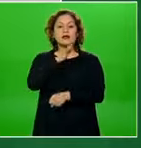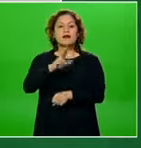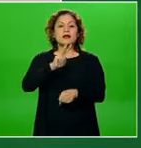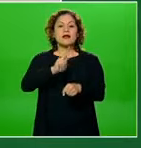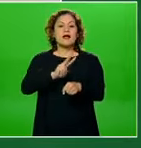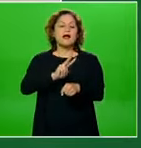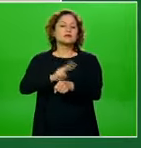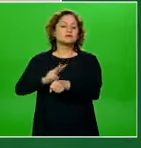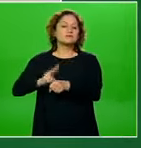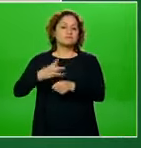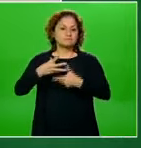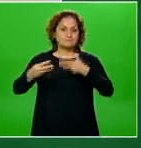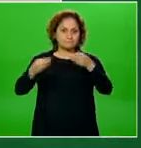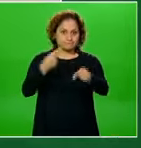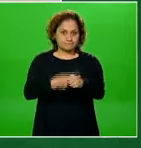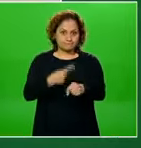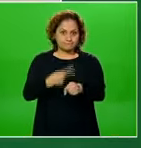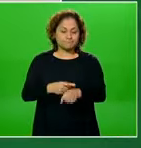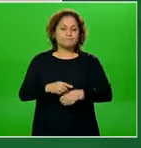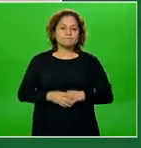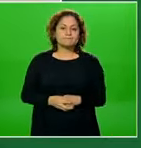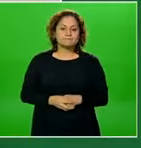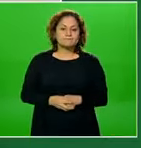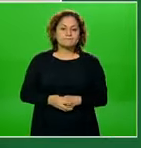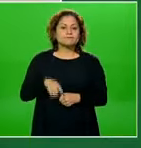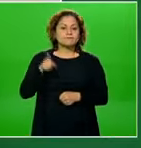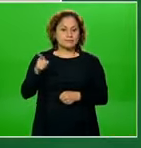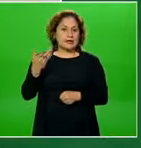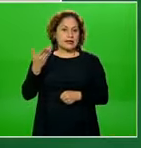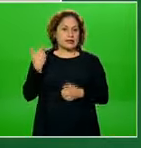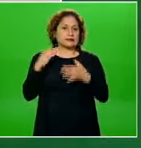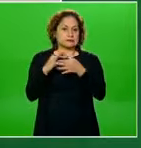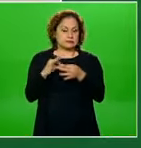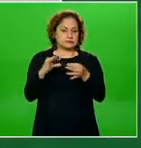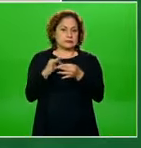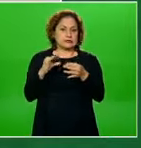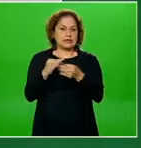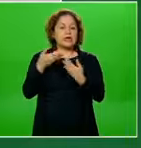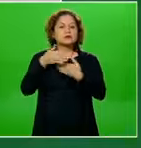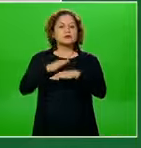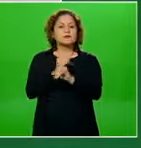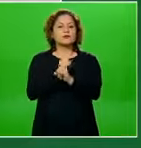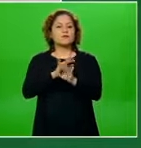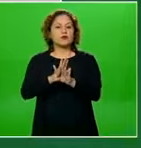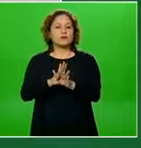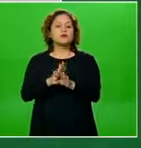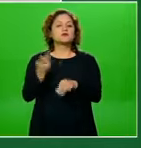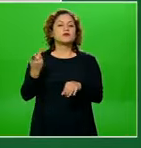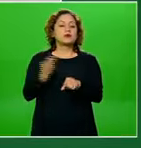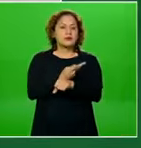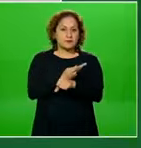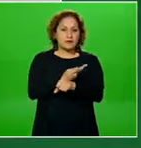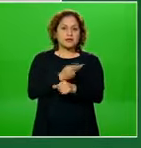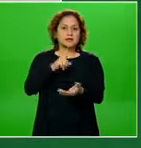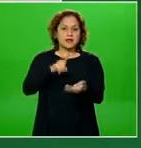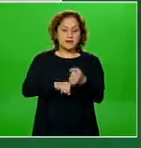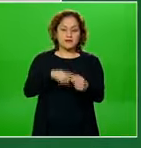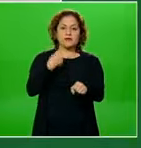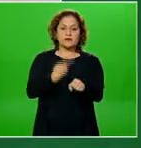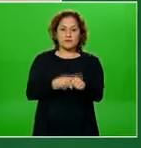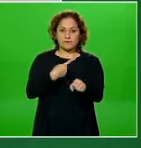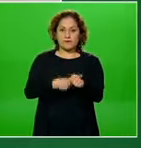que nos da obviamente la actualización del comportamiento epidémico de la epidemia de